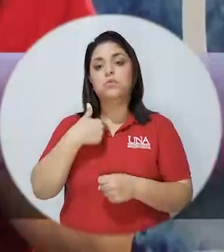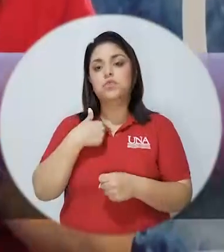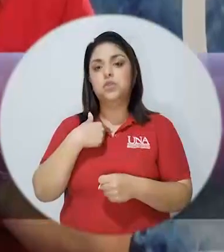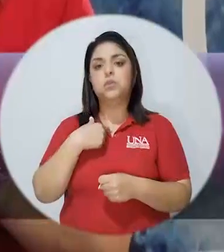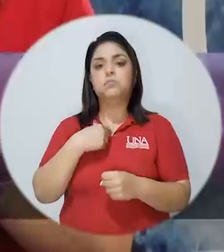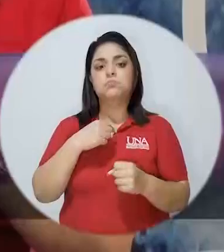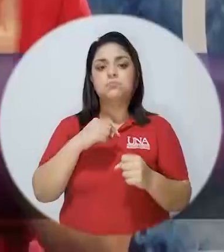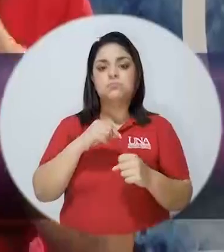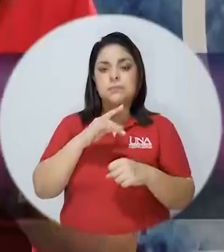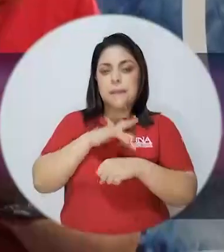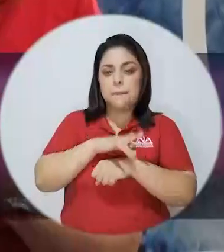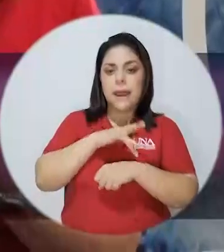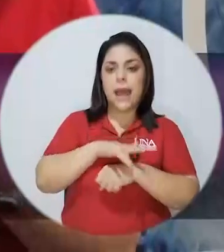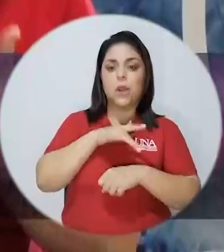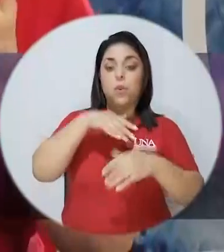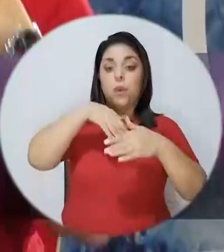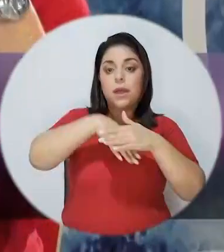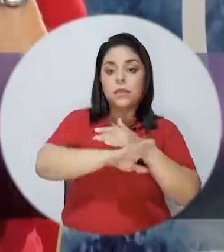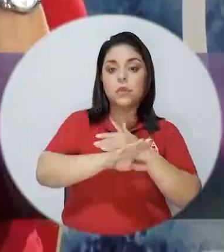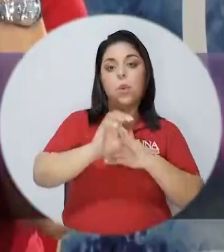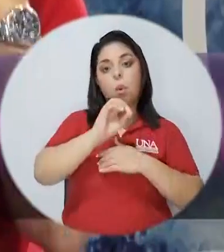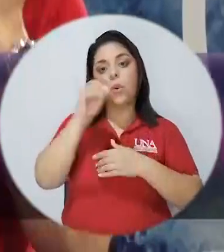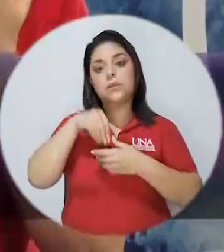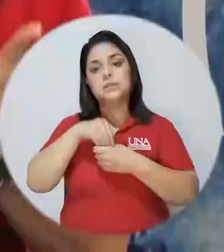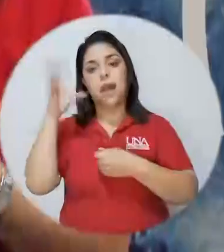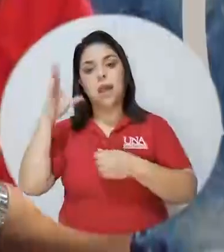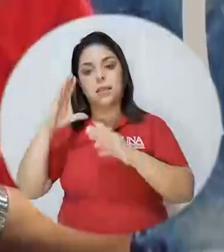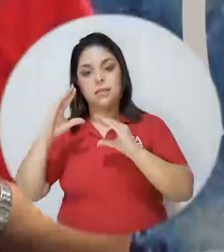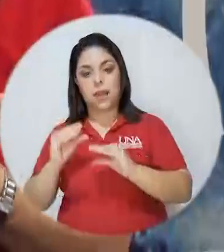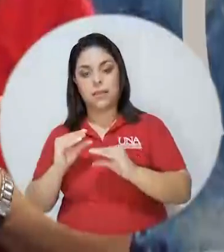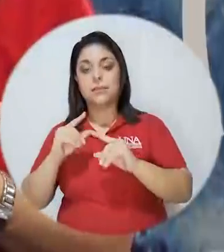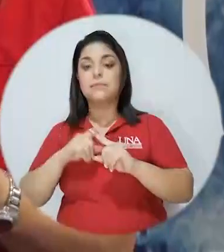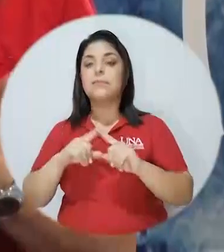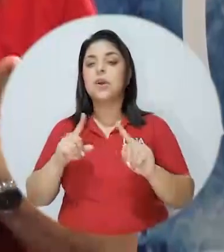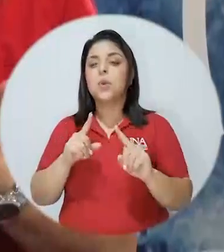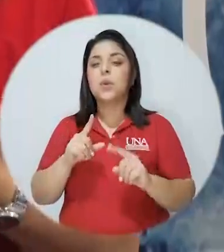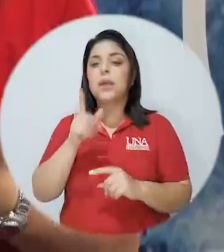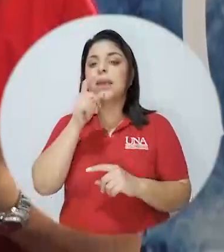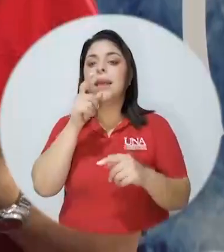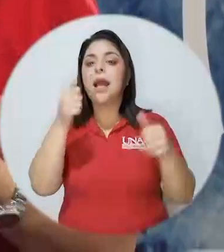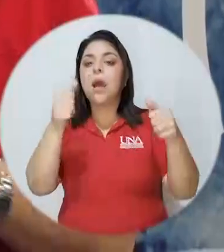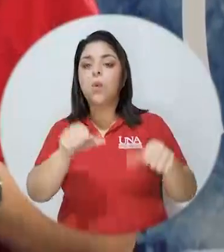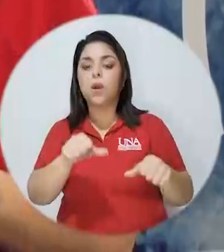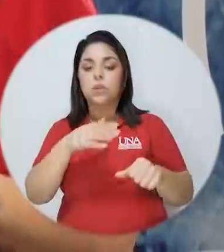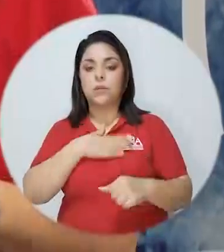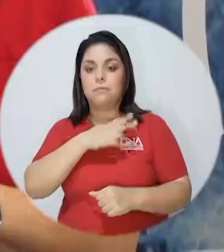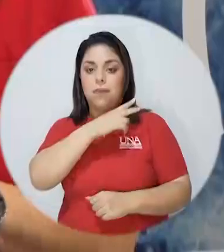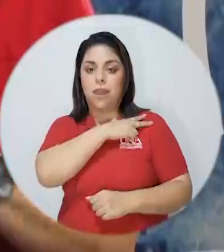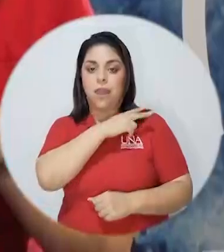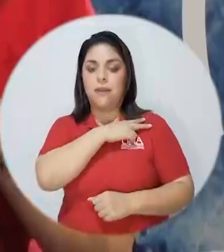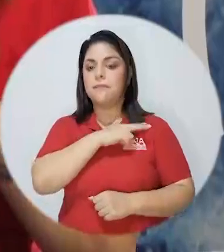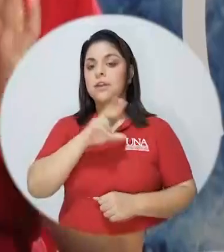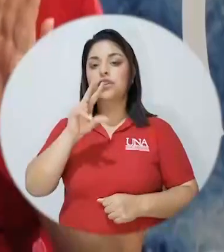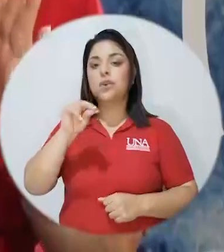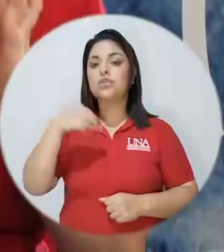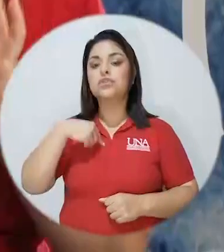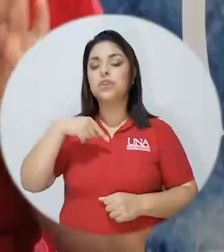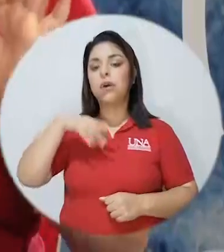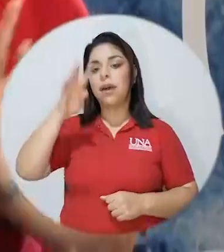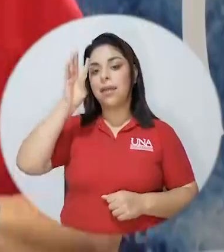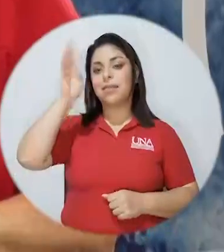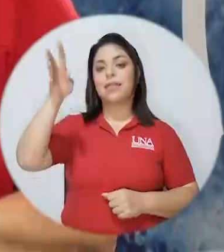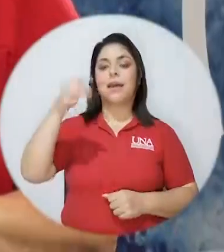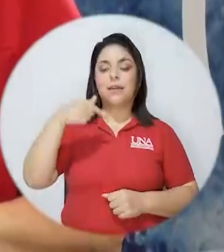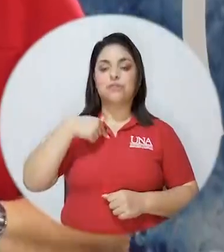un poquito más tarde o un poquito antes, pero obviamente tiene que haber un acuerdo con mi superior, porque no fue como que a Marley se le ocurrió que